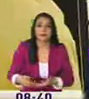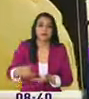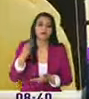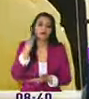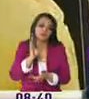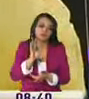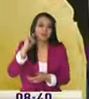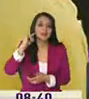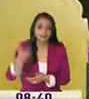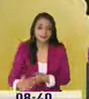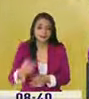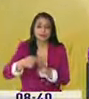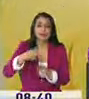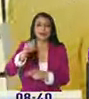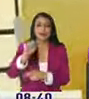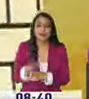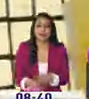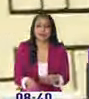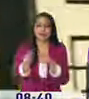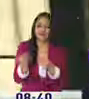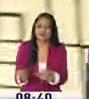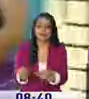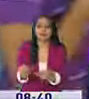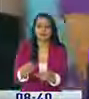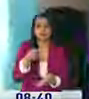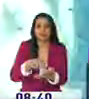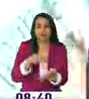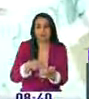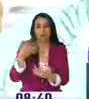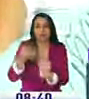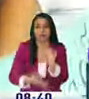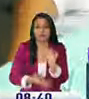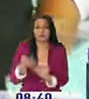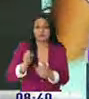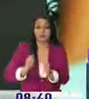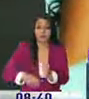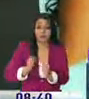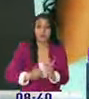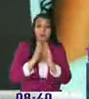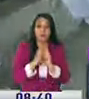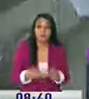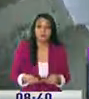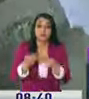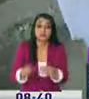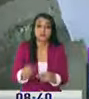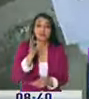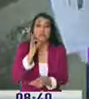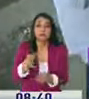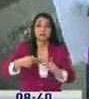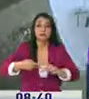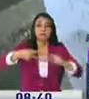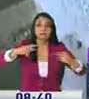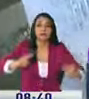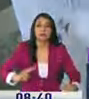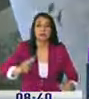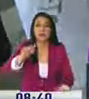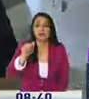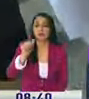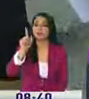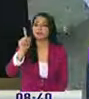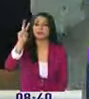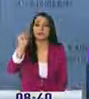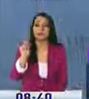para entregar allí una notificación judicial. Consigo el abogado llevó los resultados del examen de ADN que se realizó a